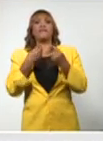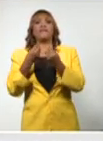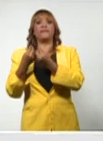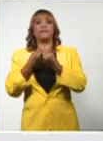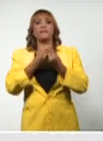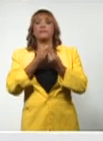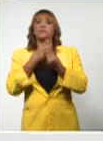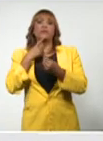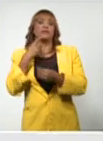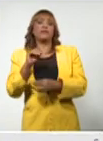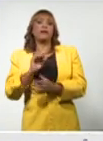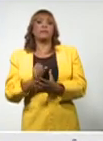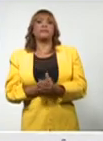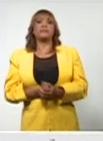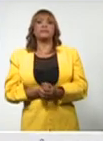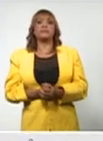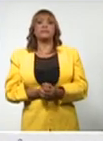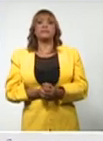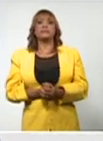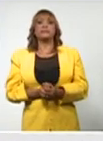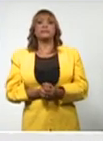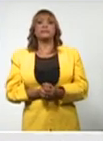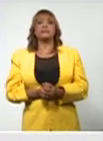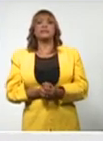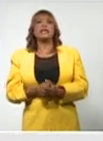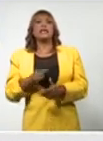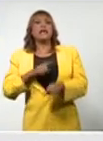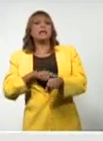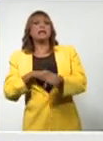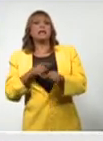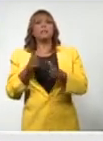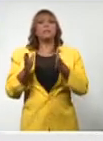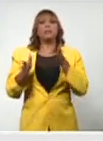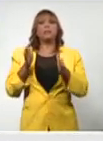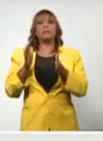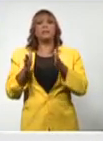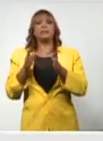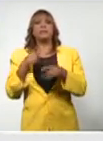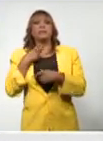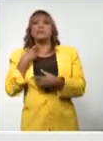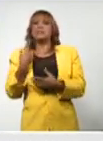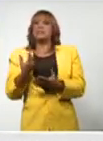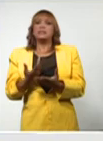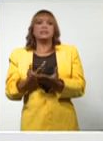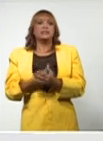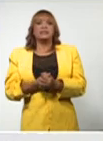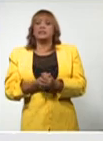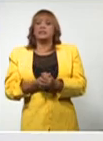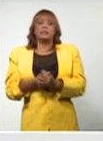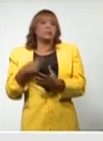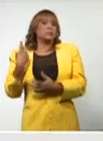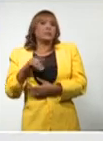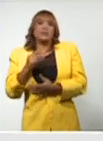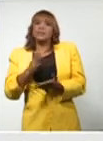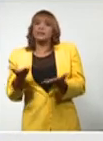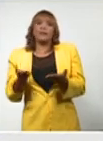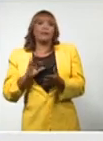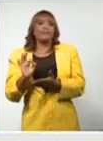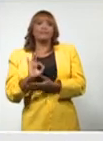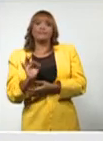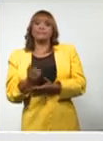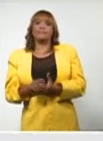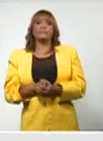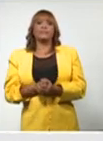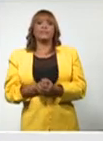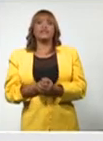transmisible. Ahora, ¿qué tiempo eso se mantiene? Eso no está, no se puede decir como en otras enfermedades. No, mira, el